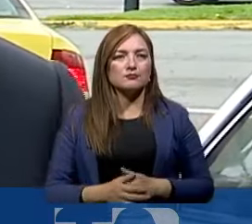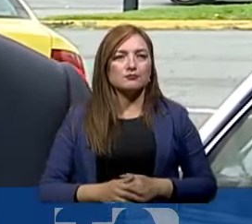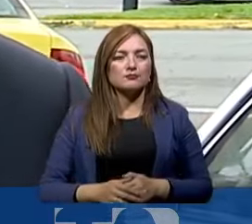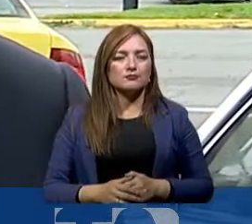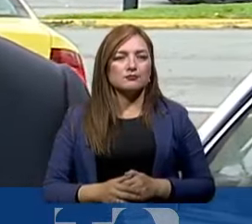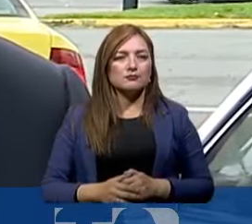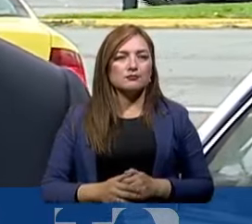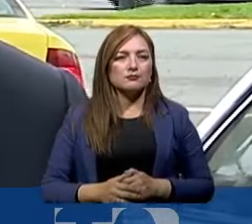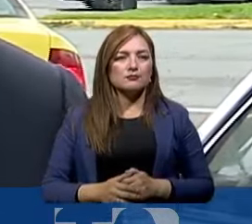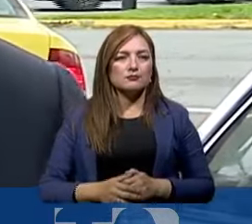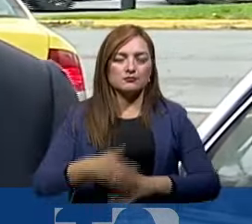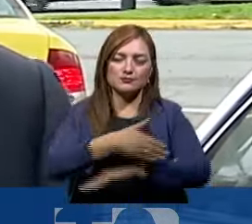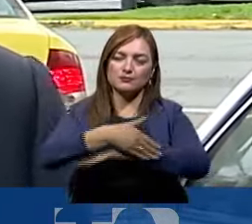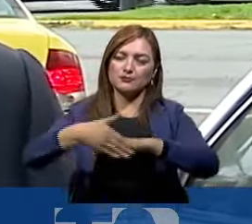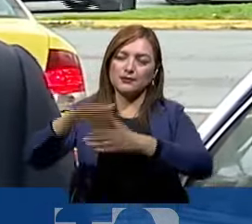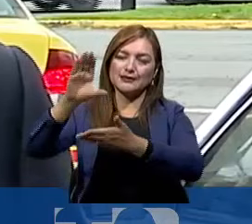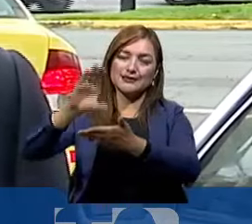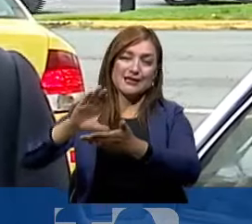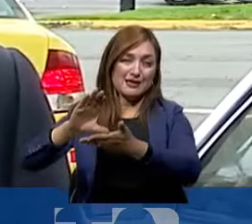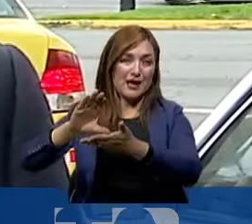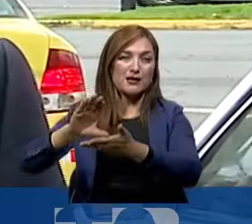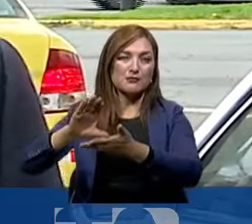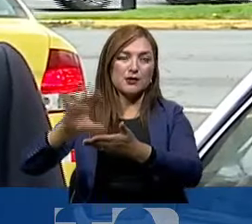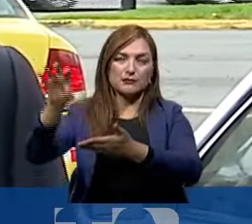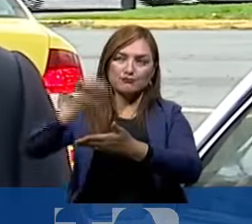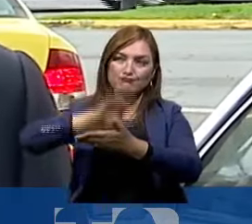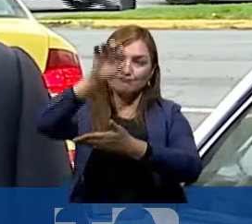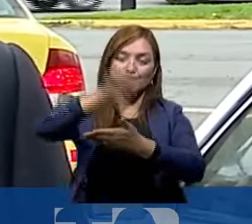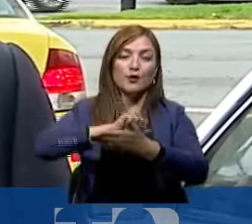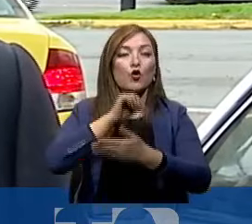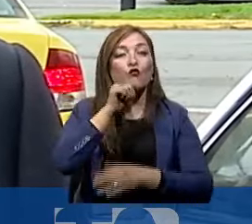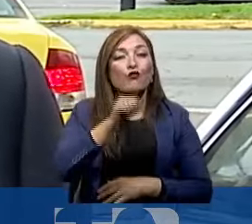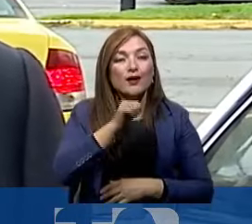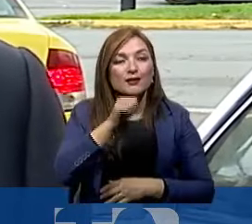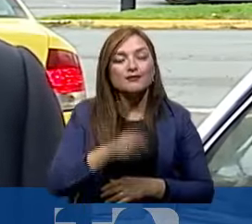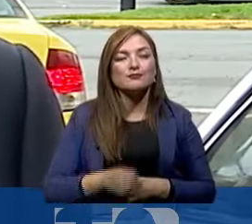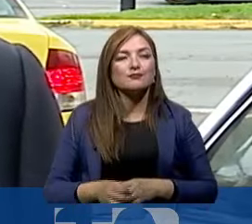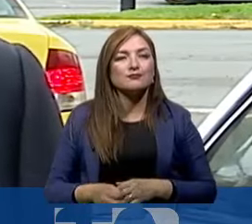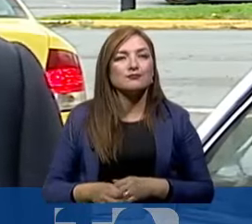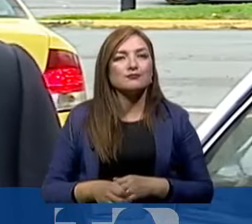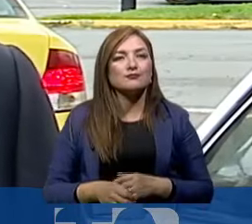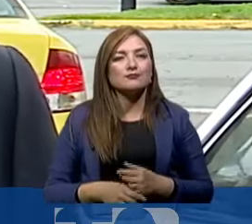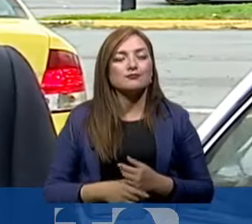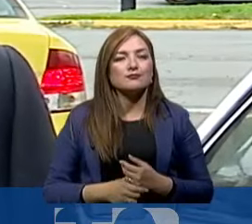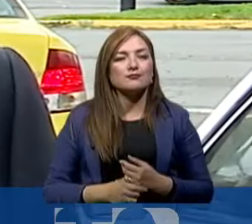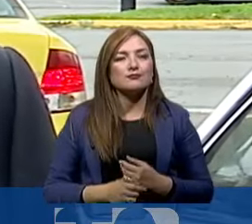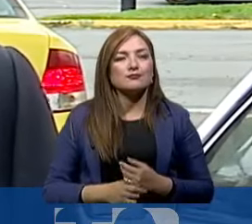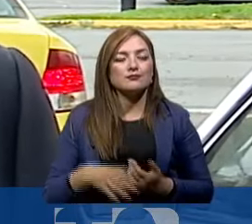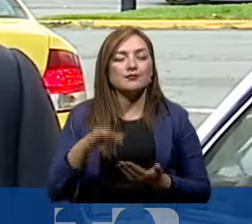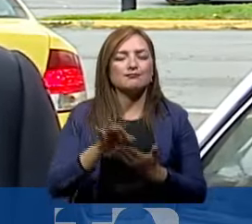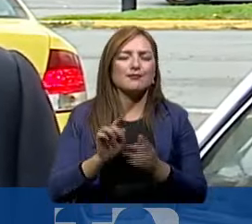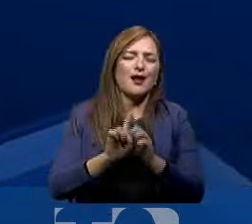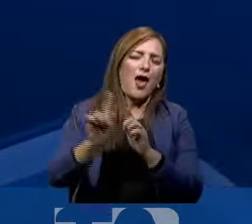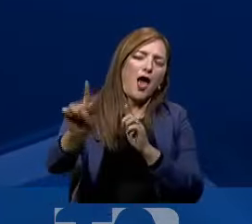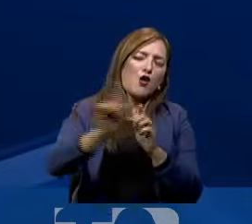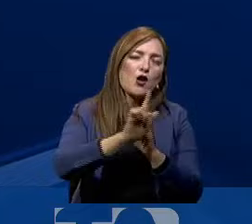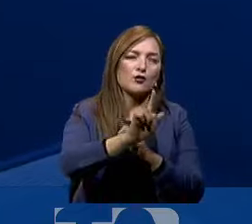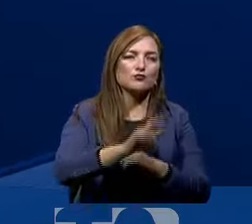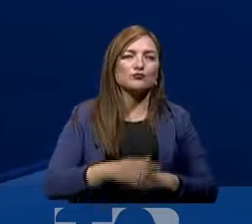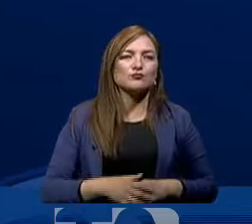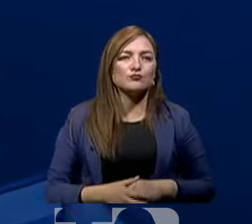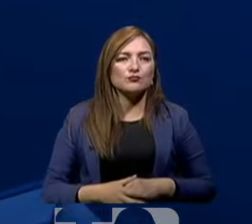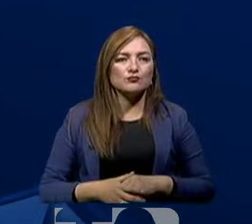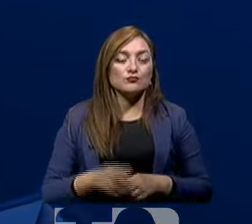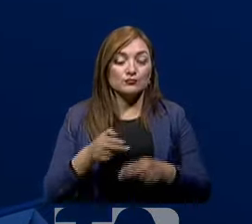lo que son los corredores viales centrales, ya lo hemos hecho, faltarán de pronto en alguna de las zonas periféricas sobre todo. Ambos